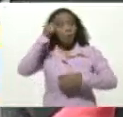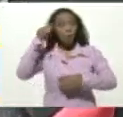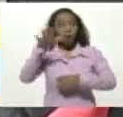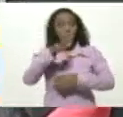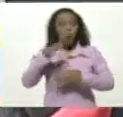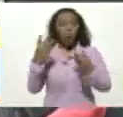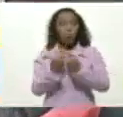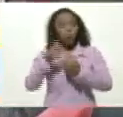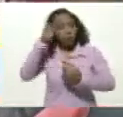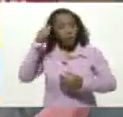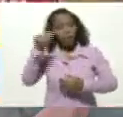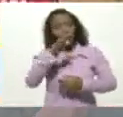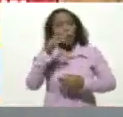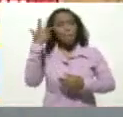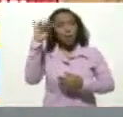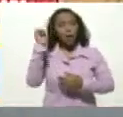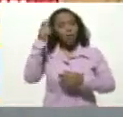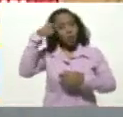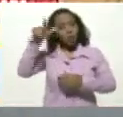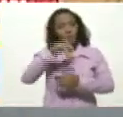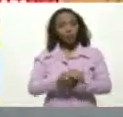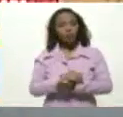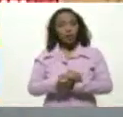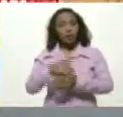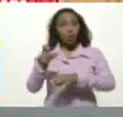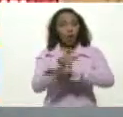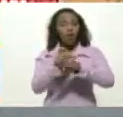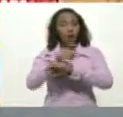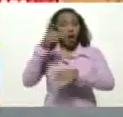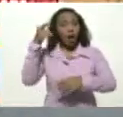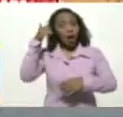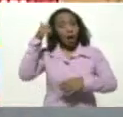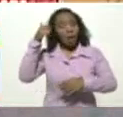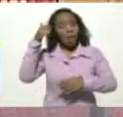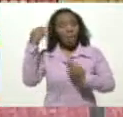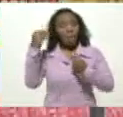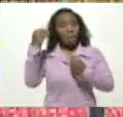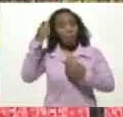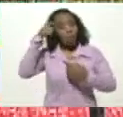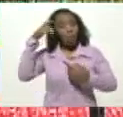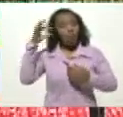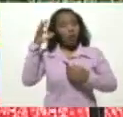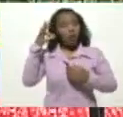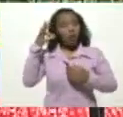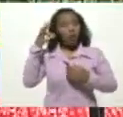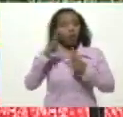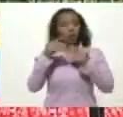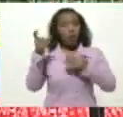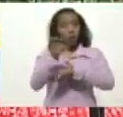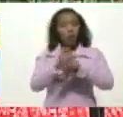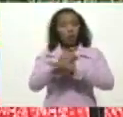el pueblo. Y si es un gobierno de la mujer, para la mujer y con la mujer, es un gobierno para nosotros, los hombres.